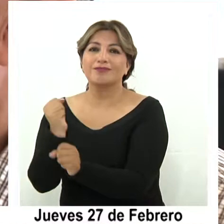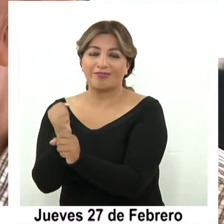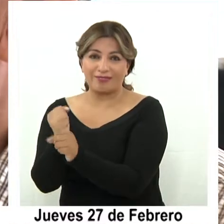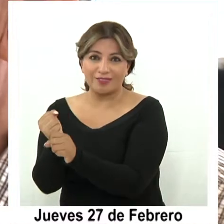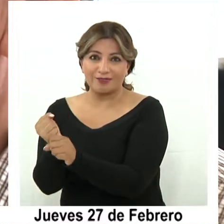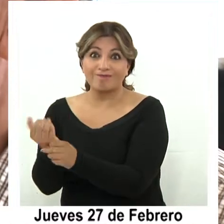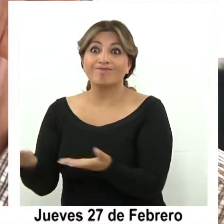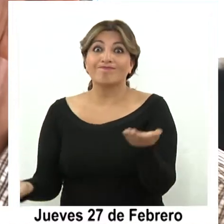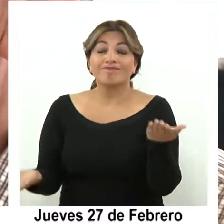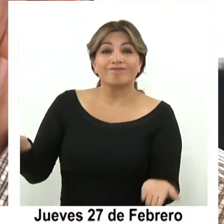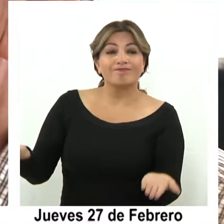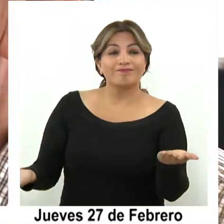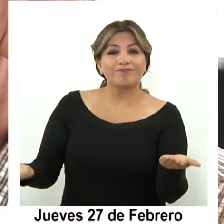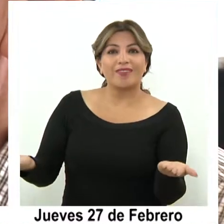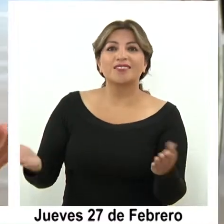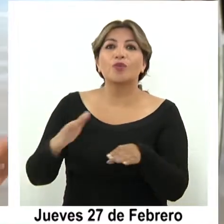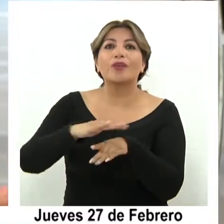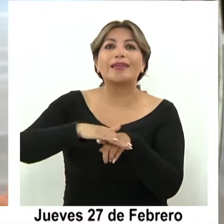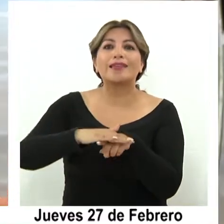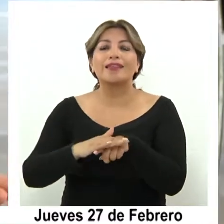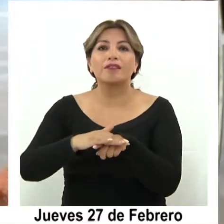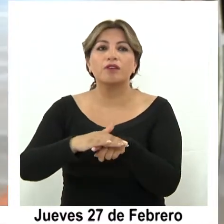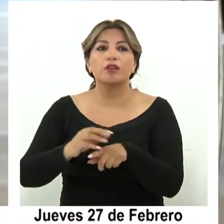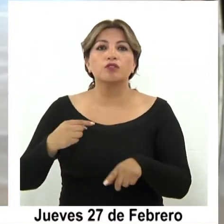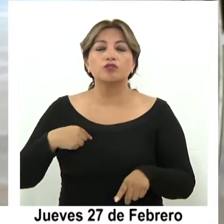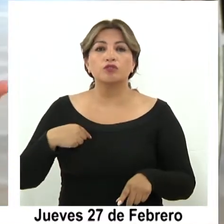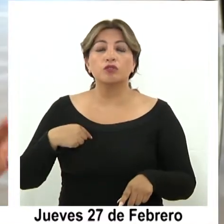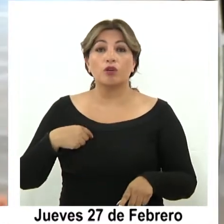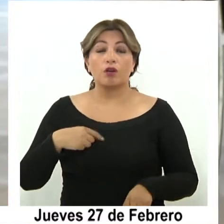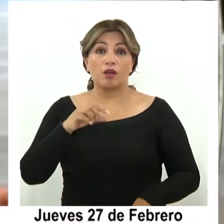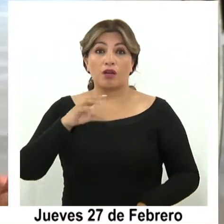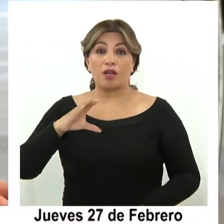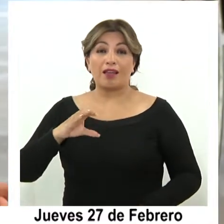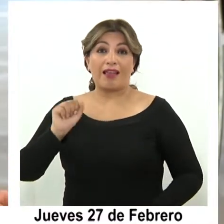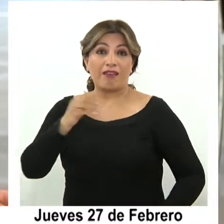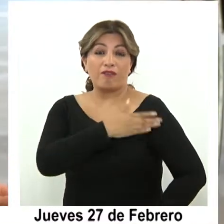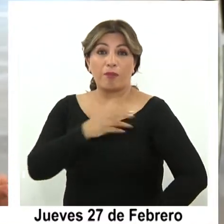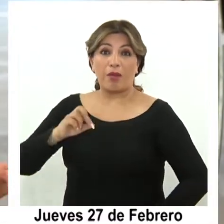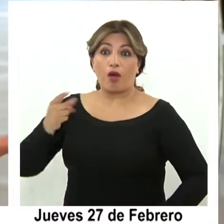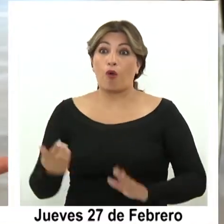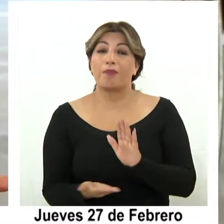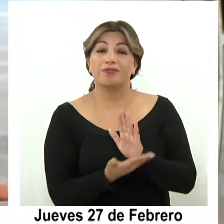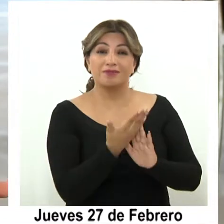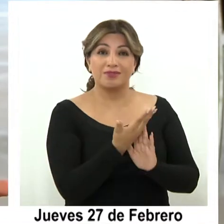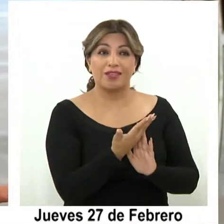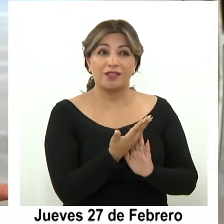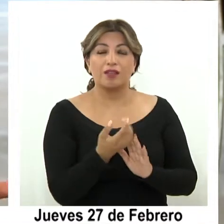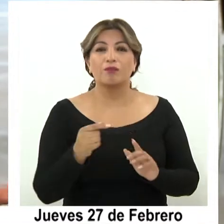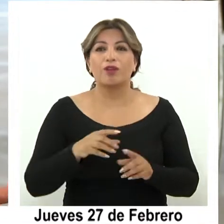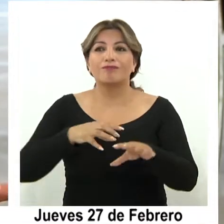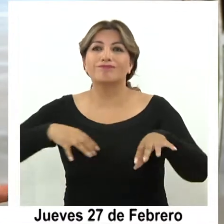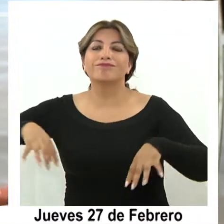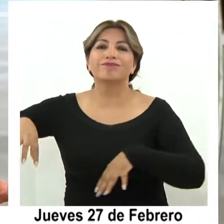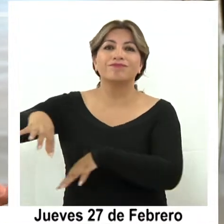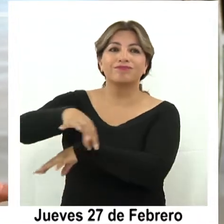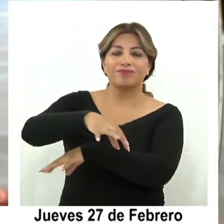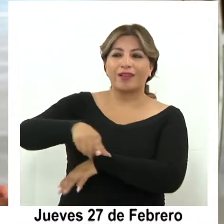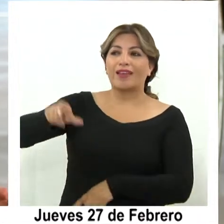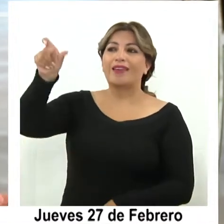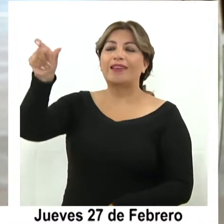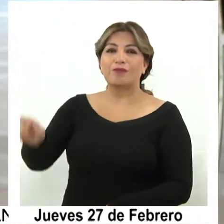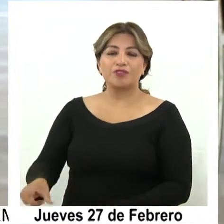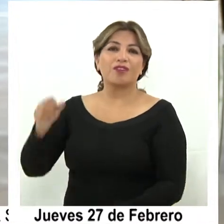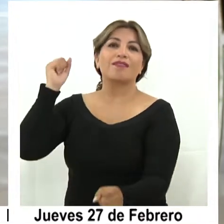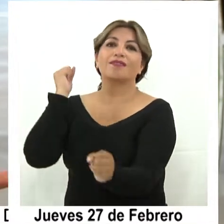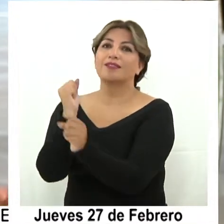empleadas. Entonces teníamos que buscar un equilibrio, porque yo podría aumentar aún más la cotización, pero teniendo un efecto adverso en